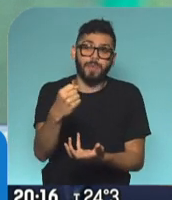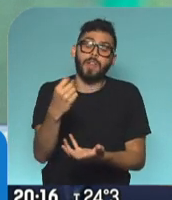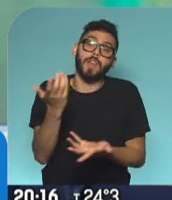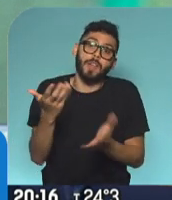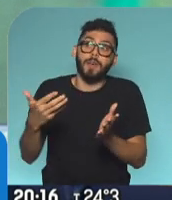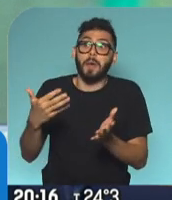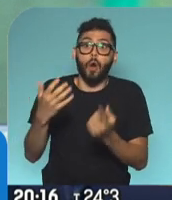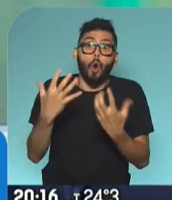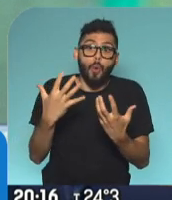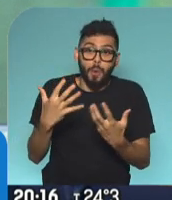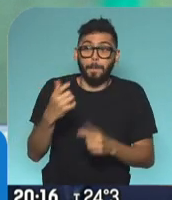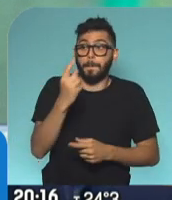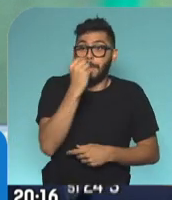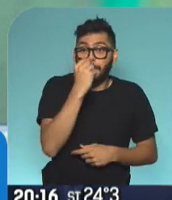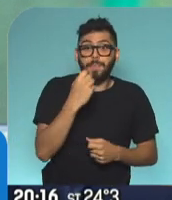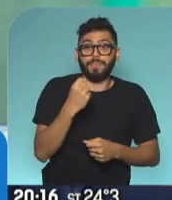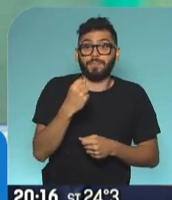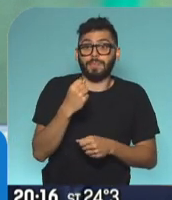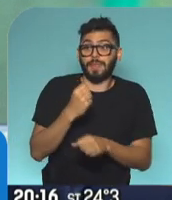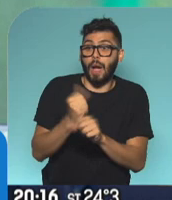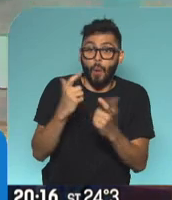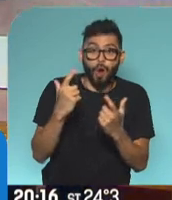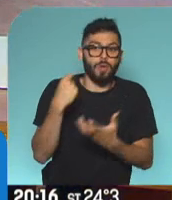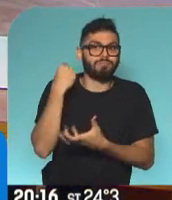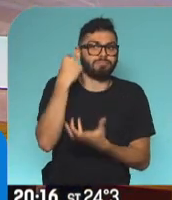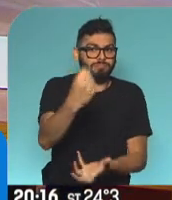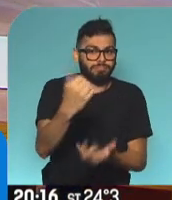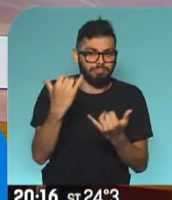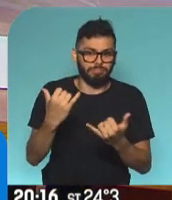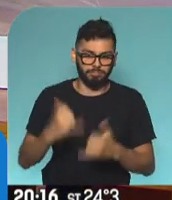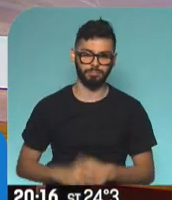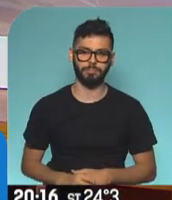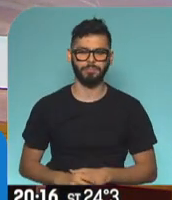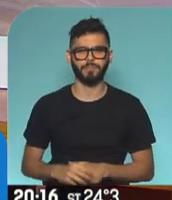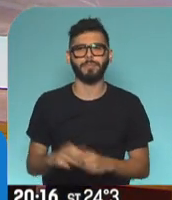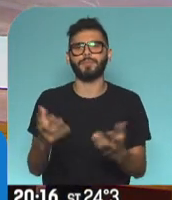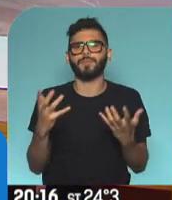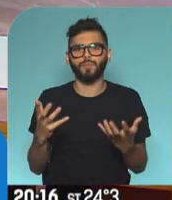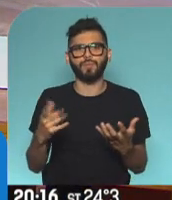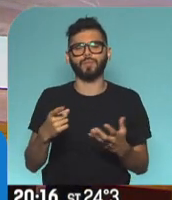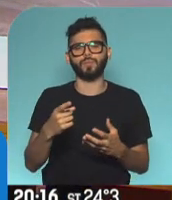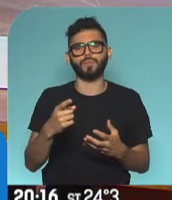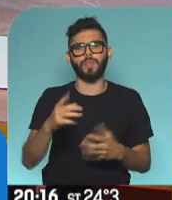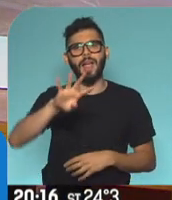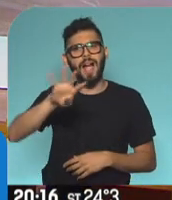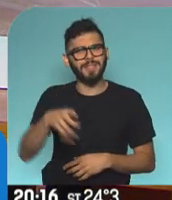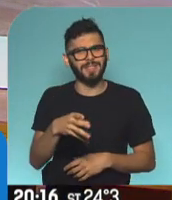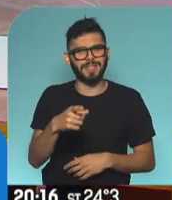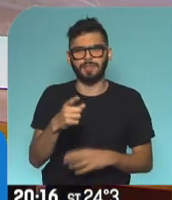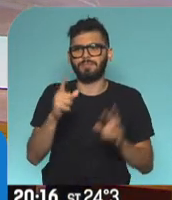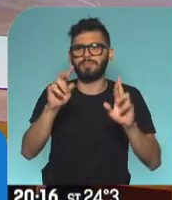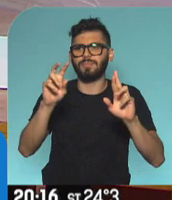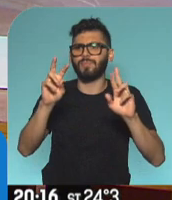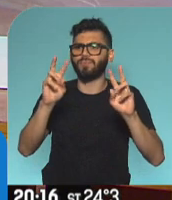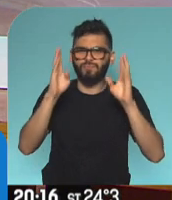sus padres no tengan trabajo en relación de dependencia obviamente cáncer se encarga de lo presupuestario